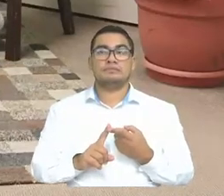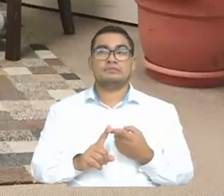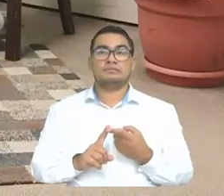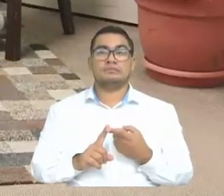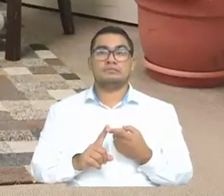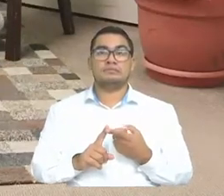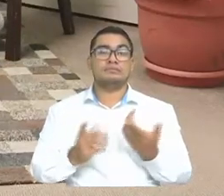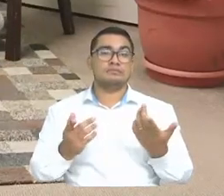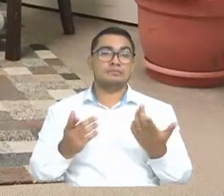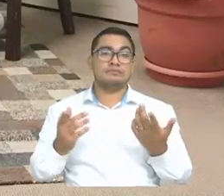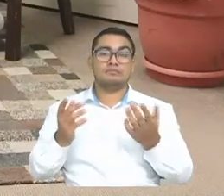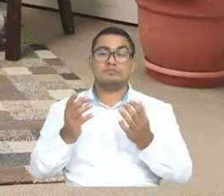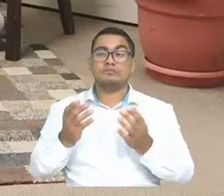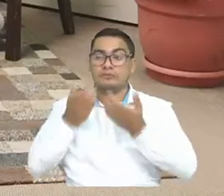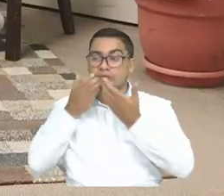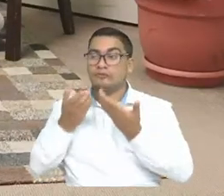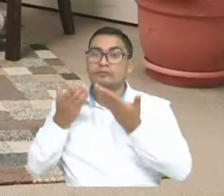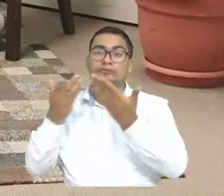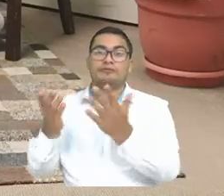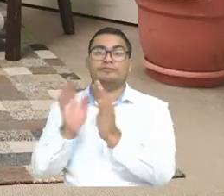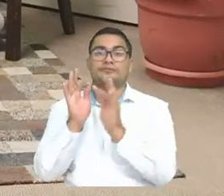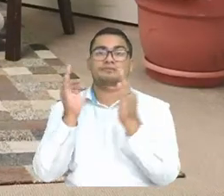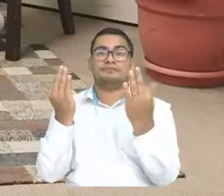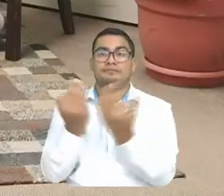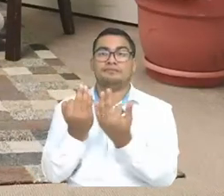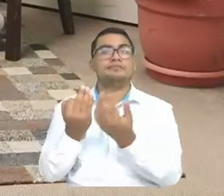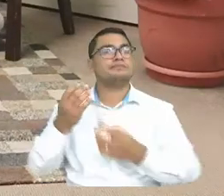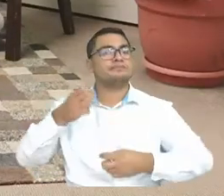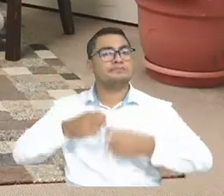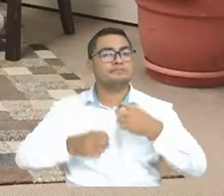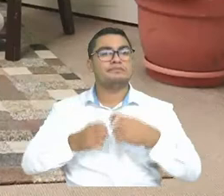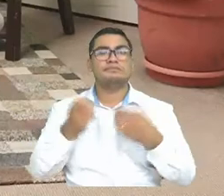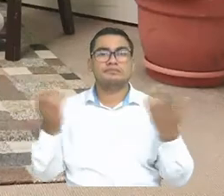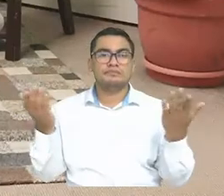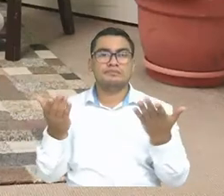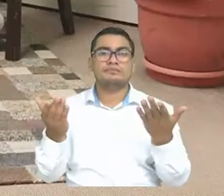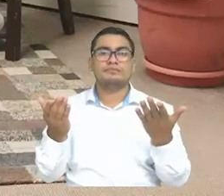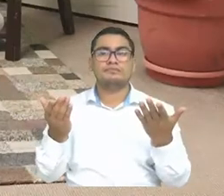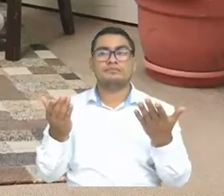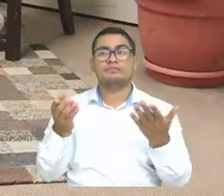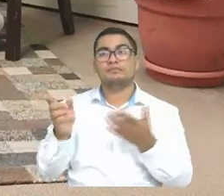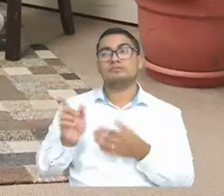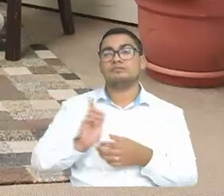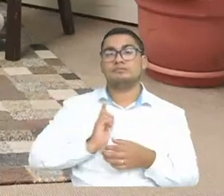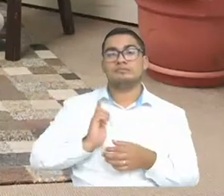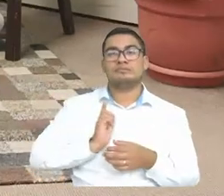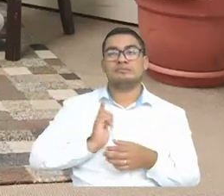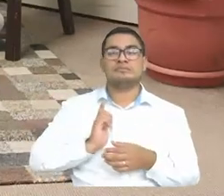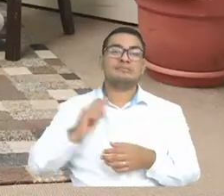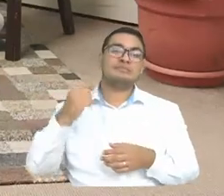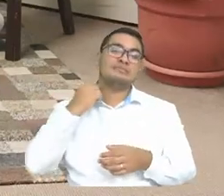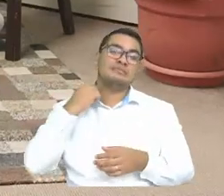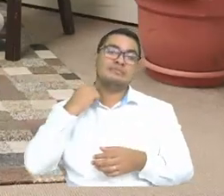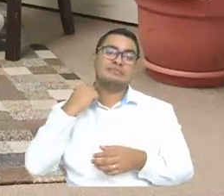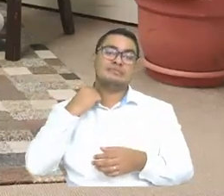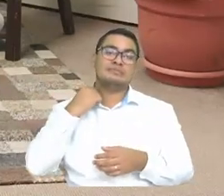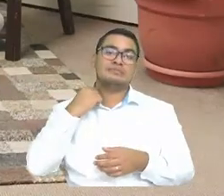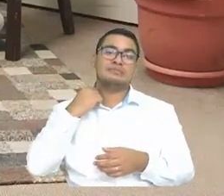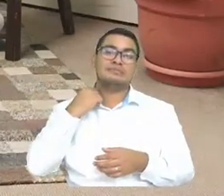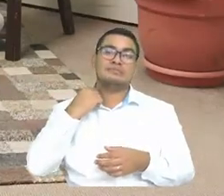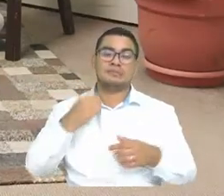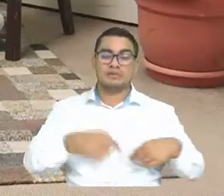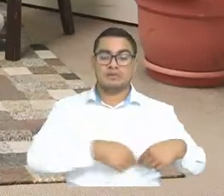que hacer es informar al familiar, ¿verdad?, de las complicaciones que en ese momento está corriendo. Siempre antes de